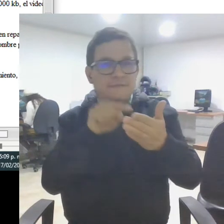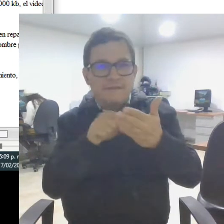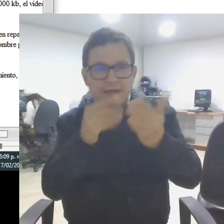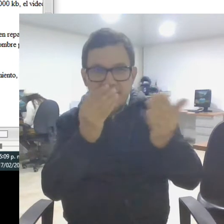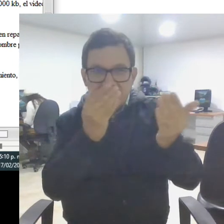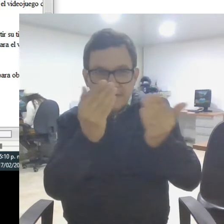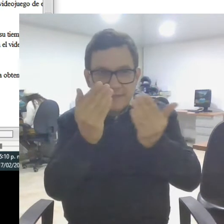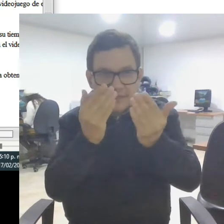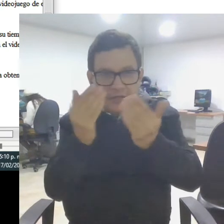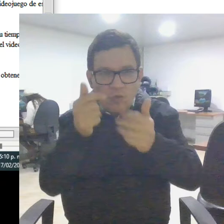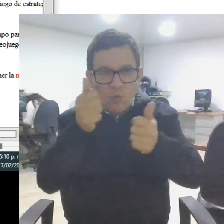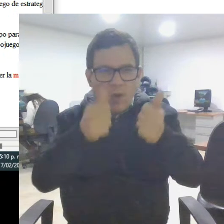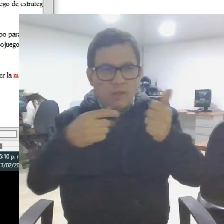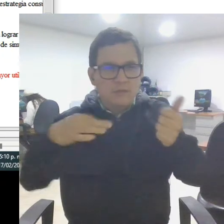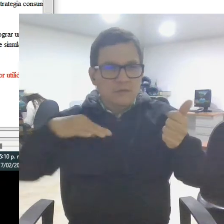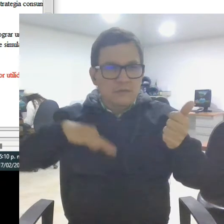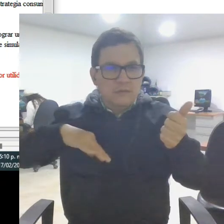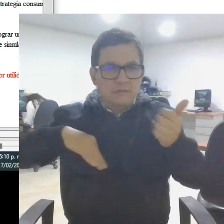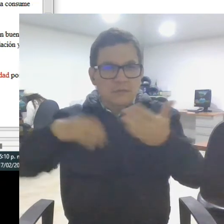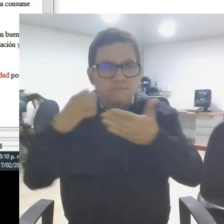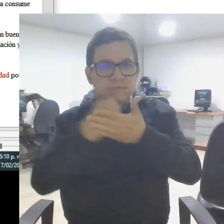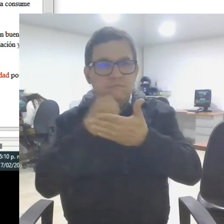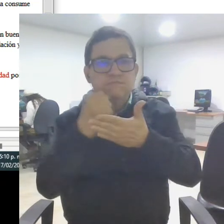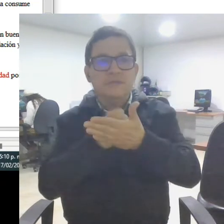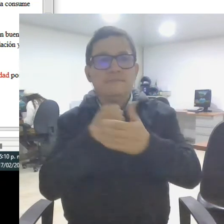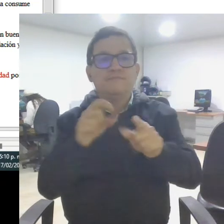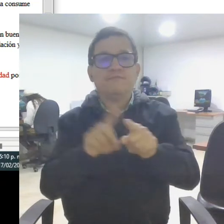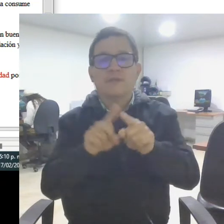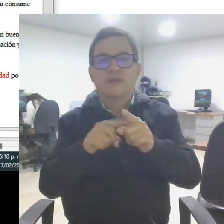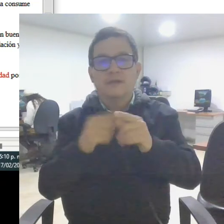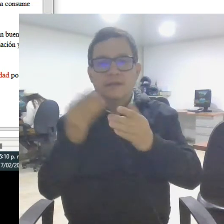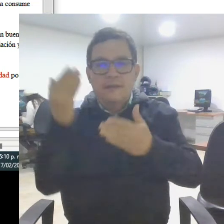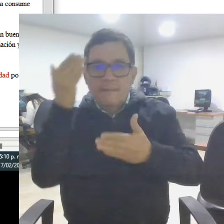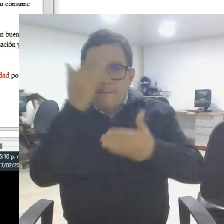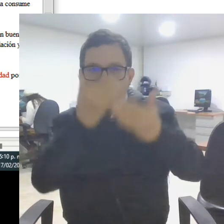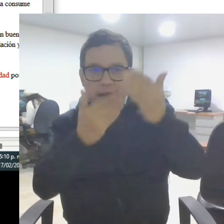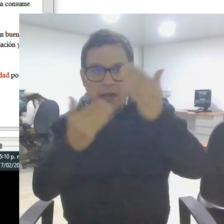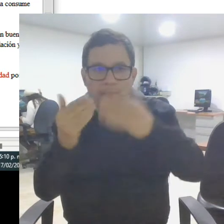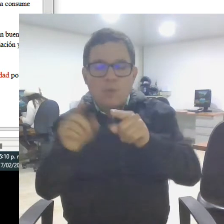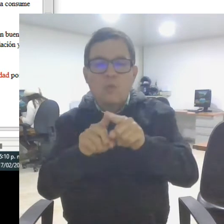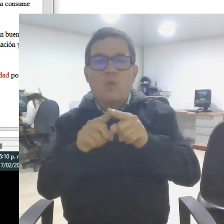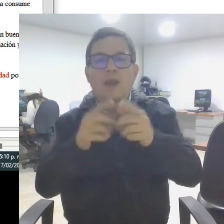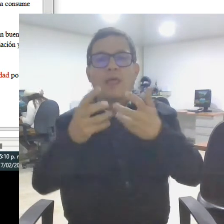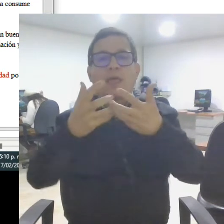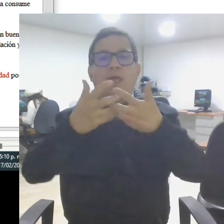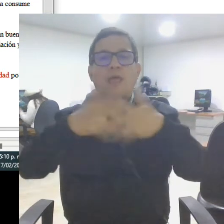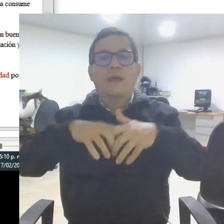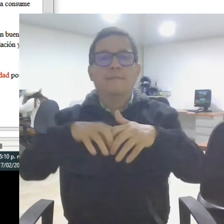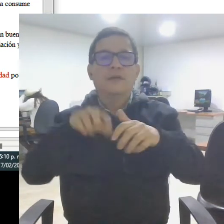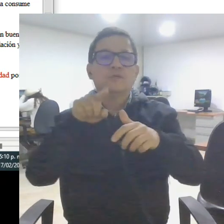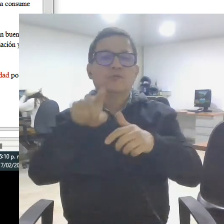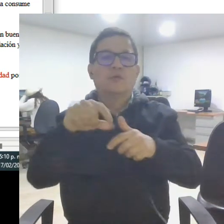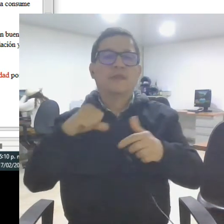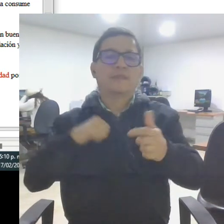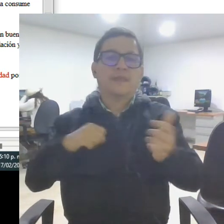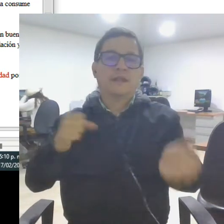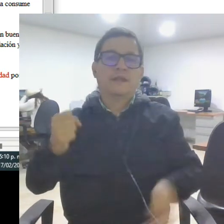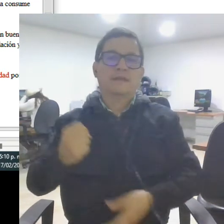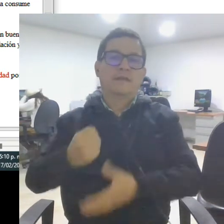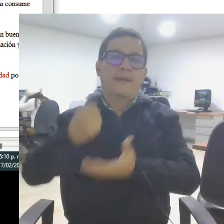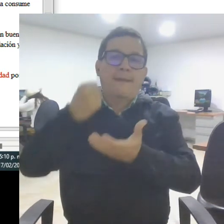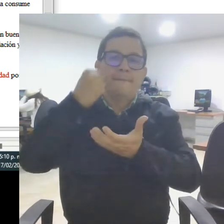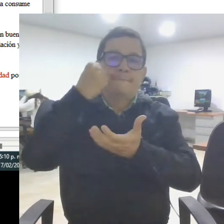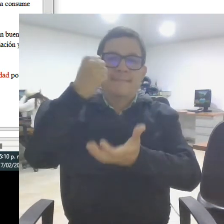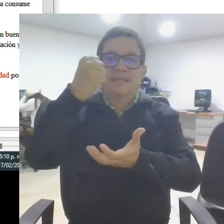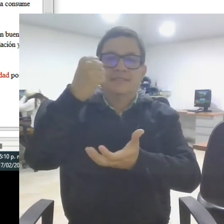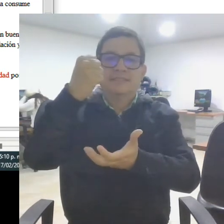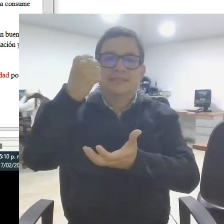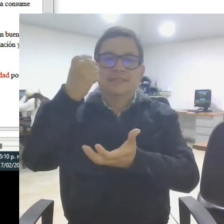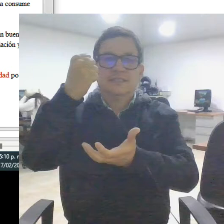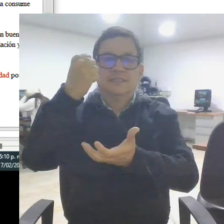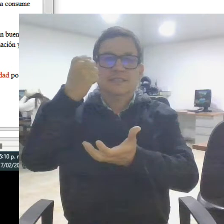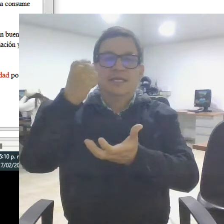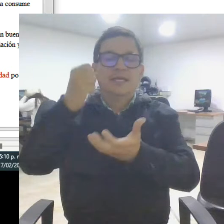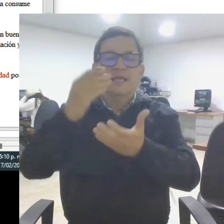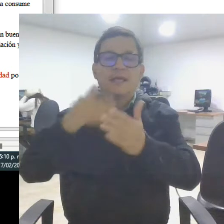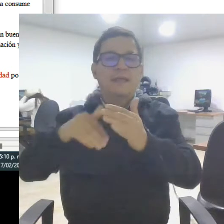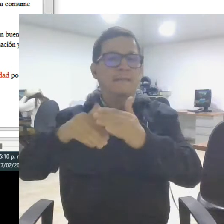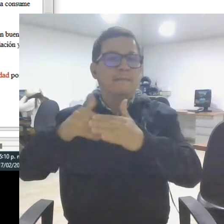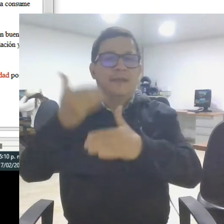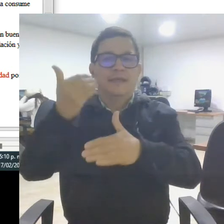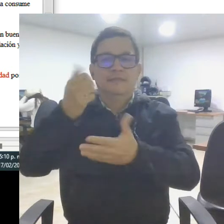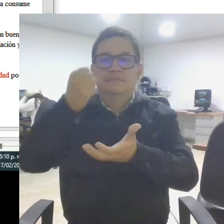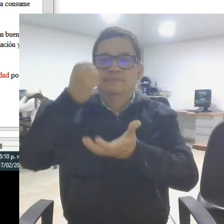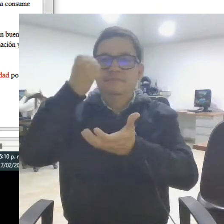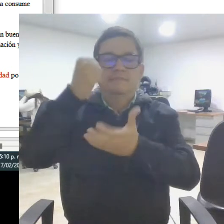vamos analizando que la empresa cuenta con un capital inicial máximo